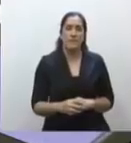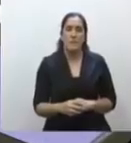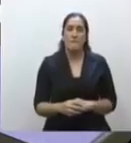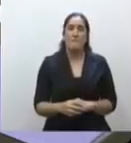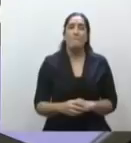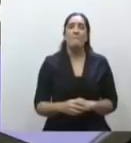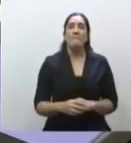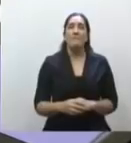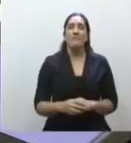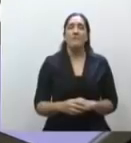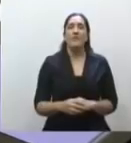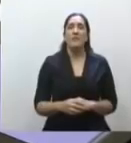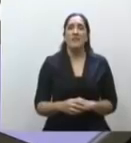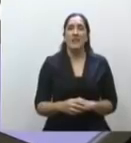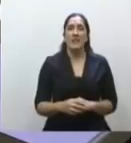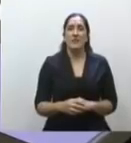Sí, señora presidenta,